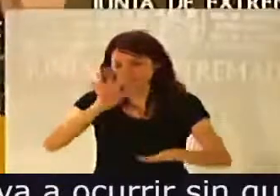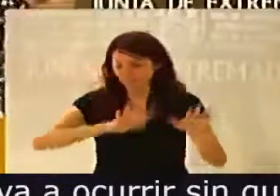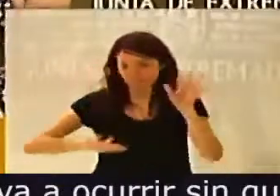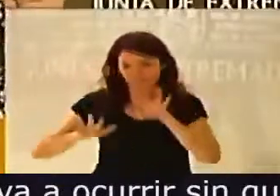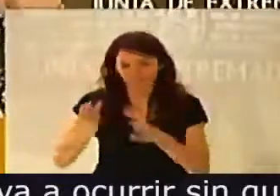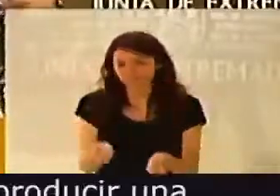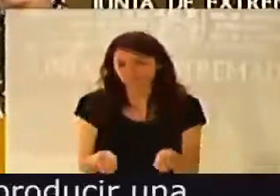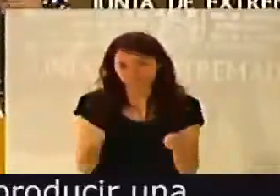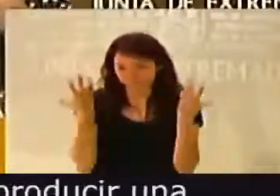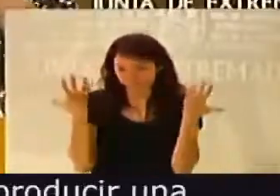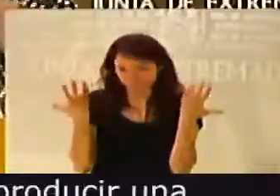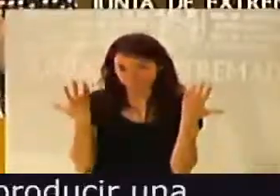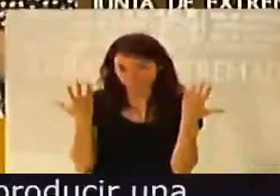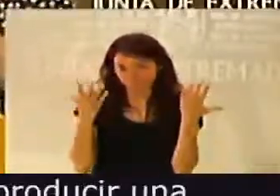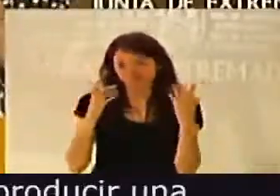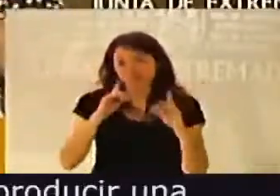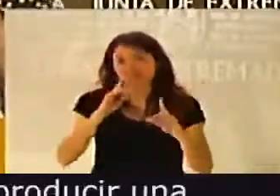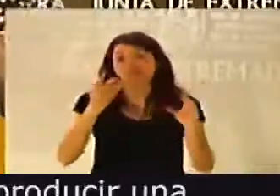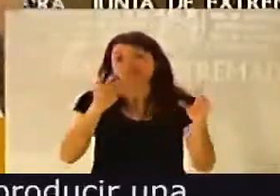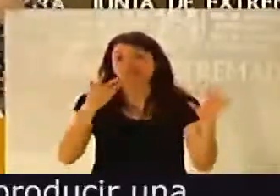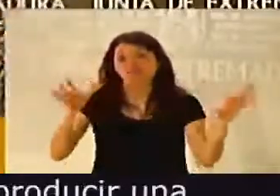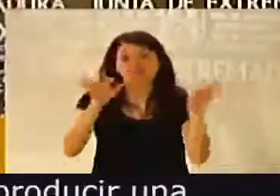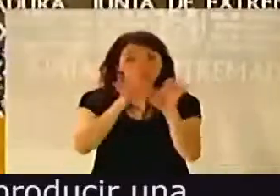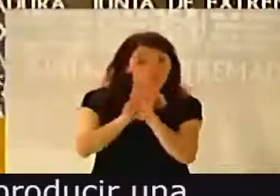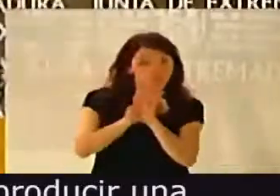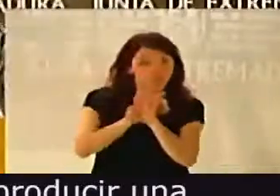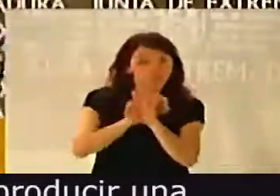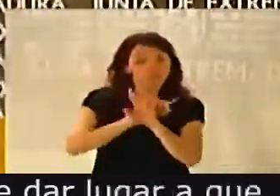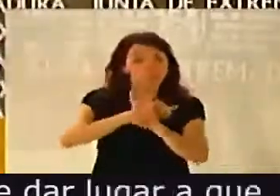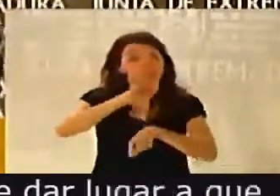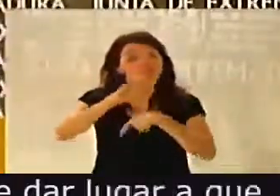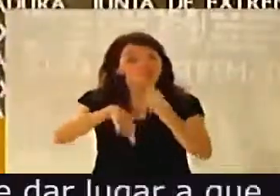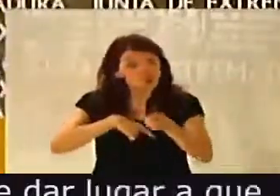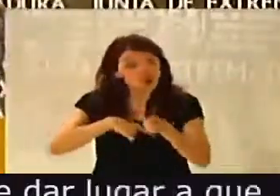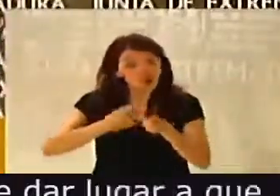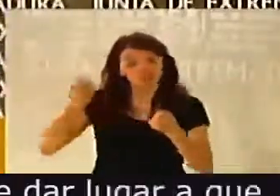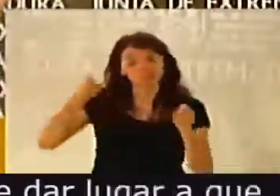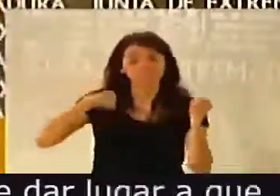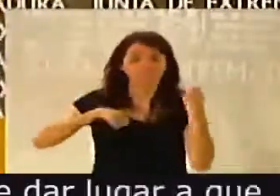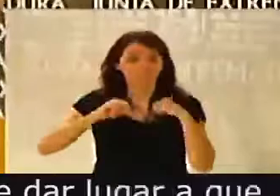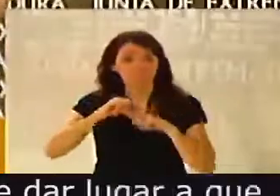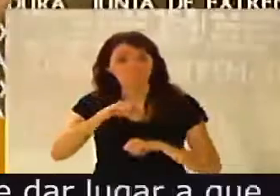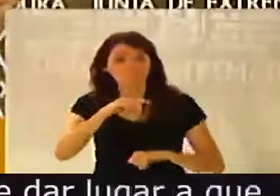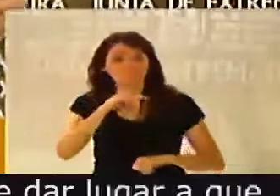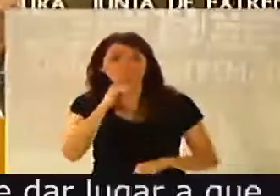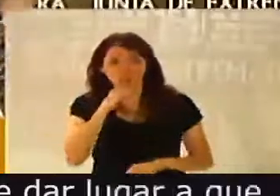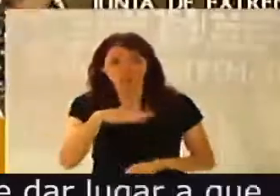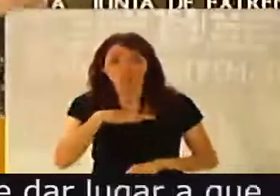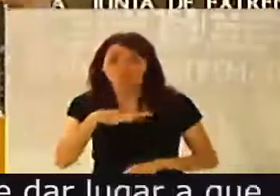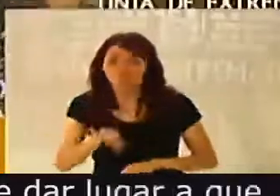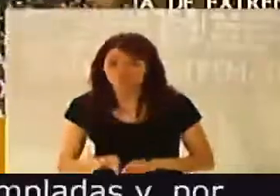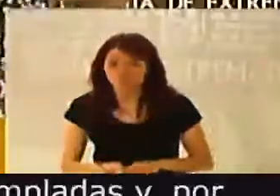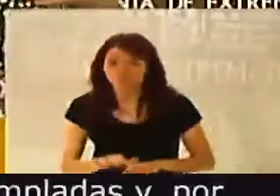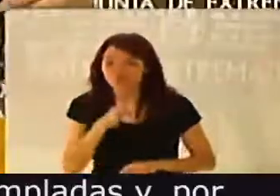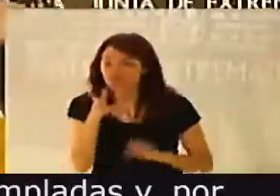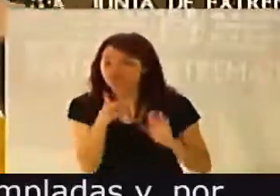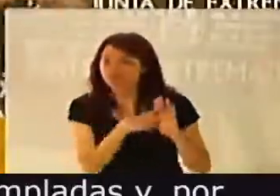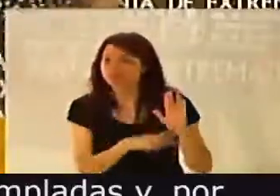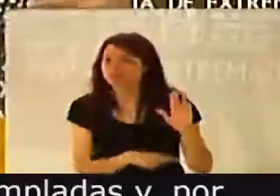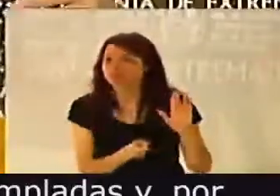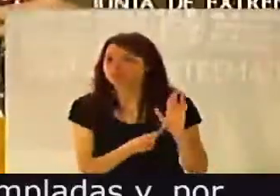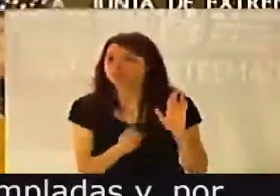la confusión puede dar lugar a que los ciudadanos hagan cosas que no estén contempladas y, por tanto, no sean